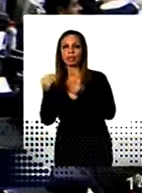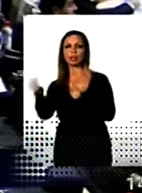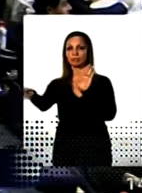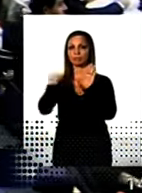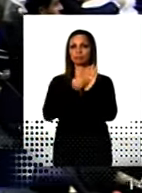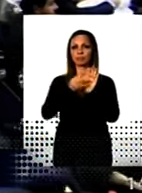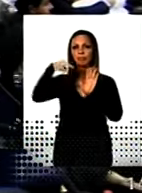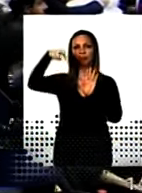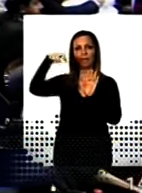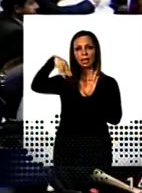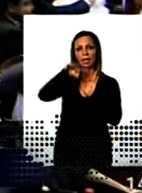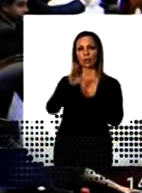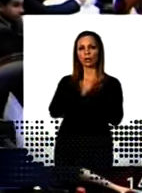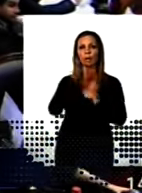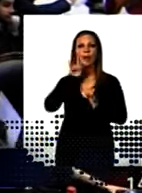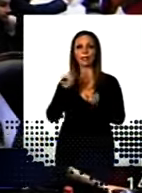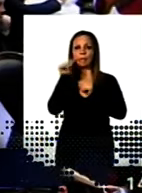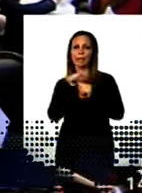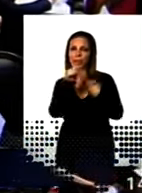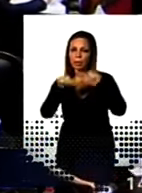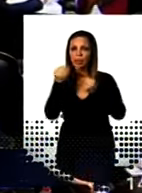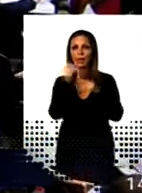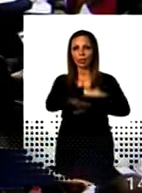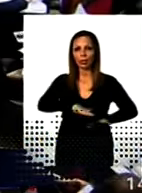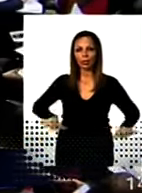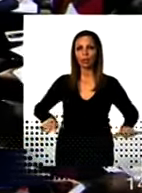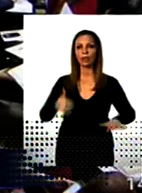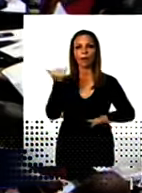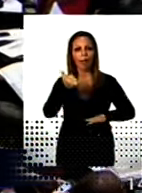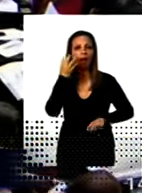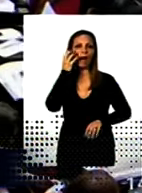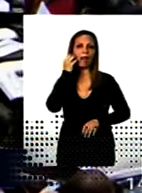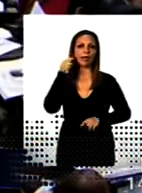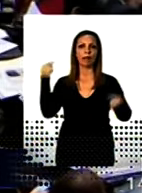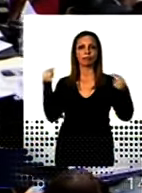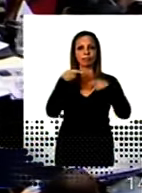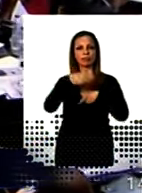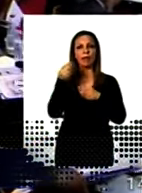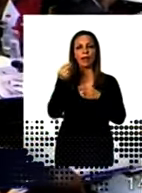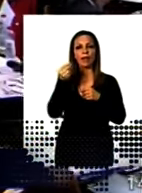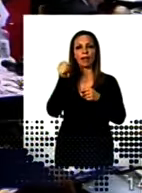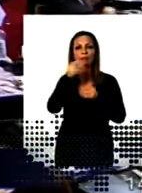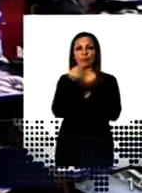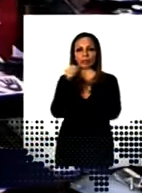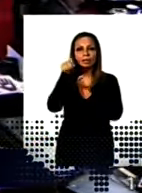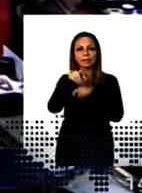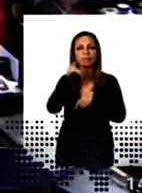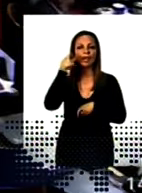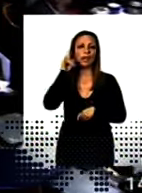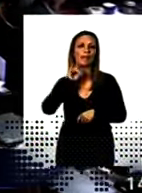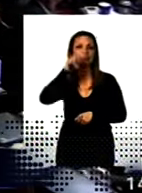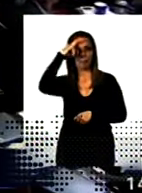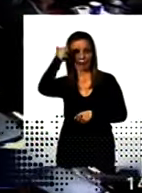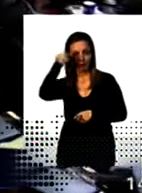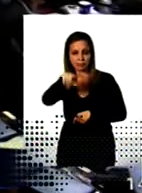La Cámara de Diputados convirtió en ley la figura del arrepentido para casos de corrupción. El proyecto fue aprobado